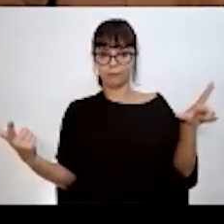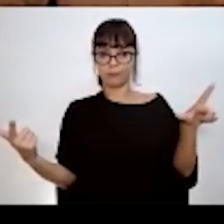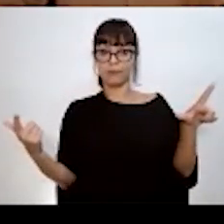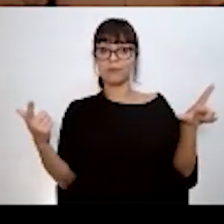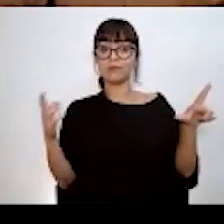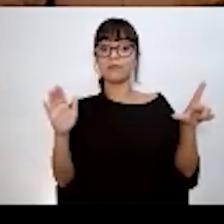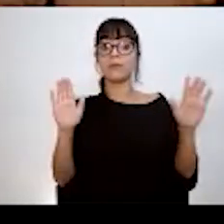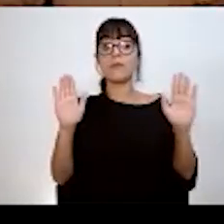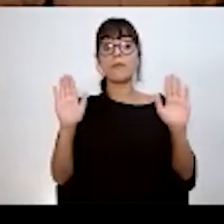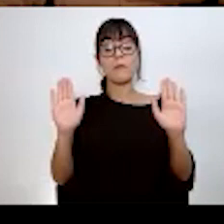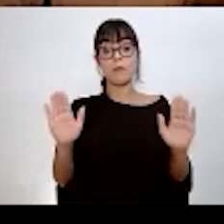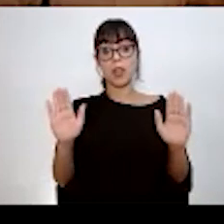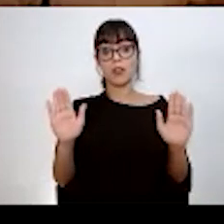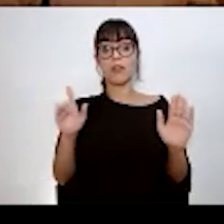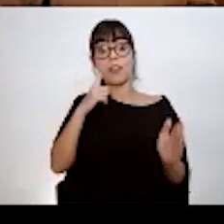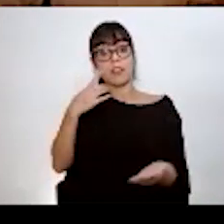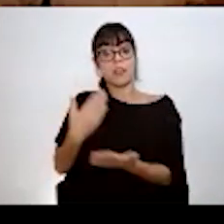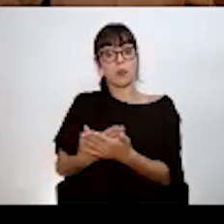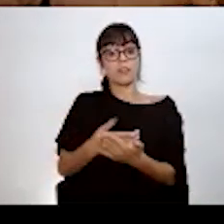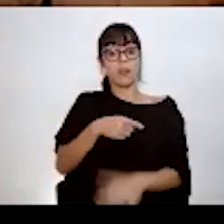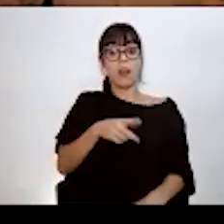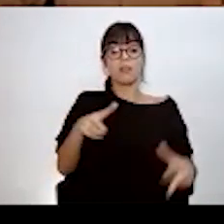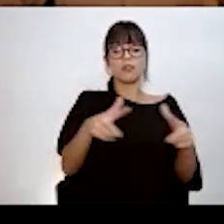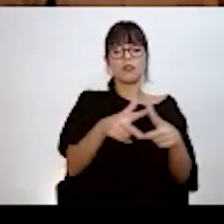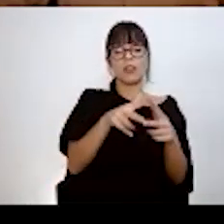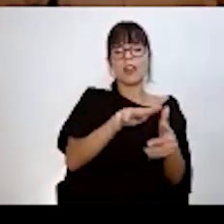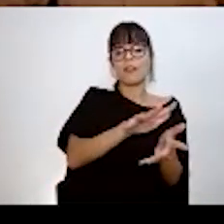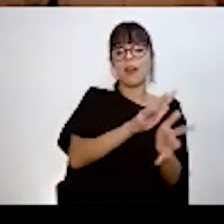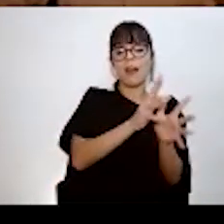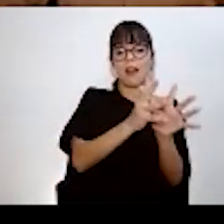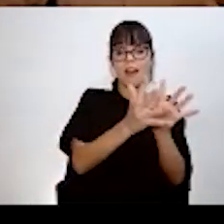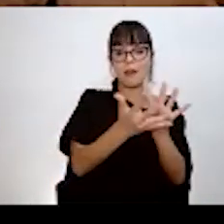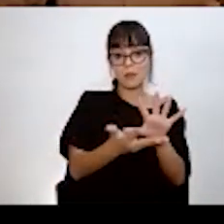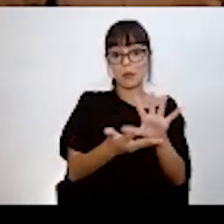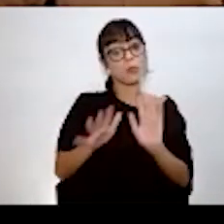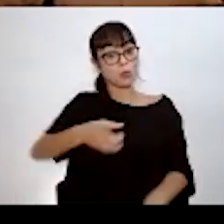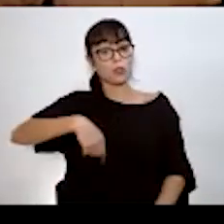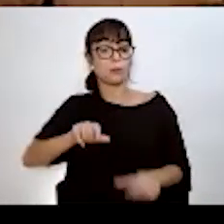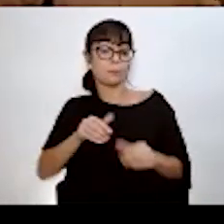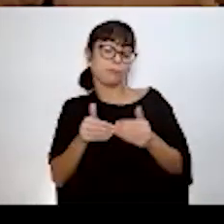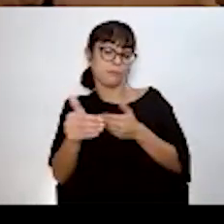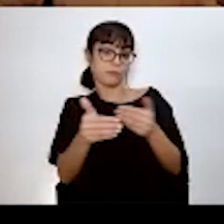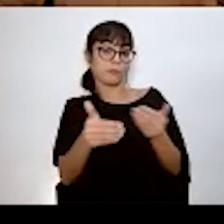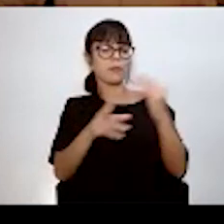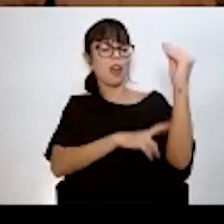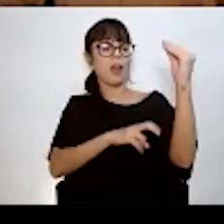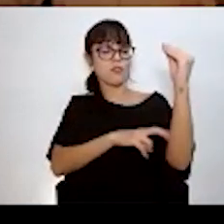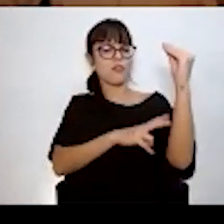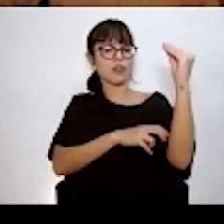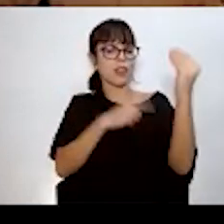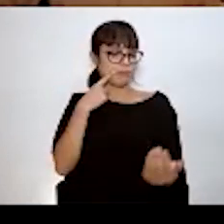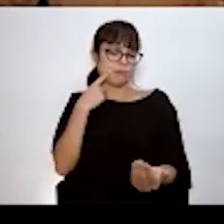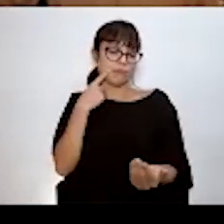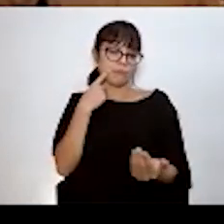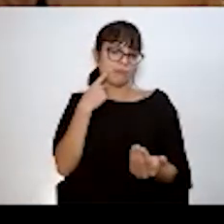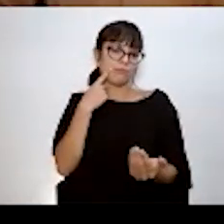evidencia directa de cambios en las dinámicas sociales que nosotros vamos a registrar arqueológicamente. No vamos a poder,